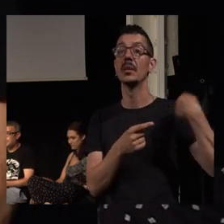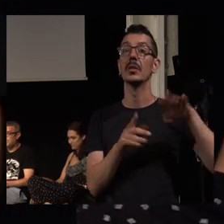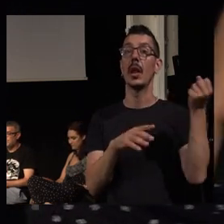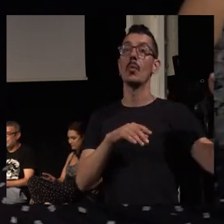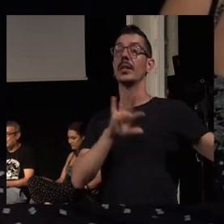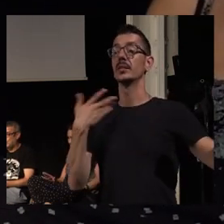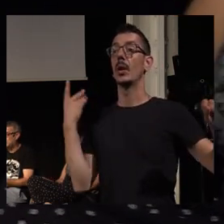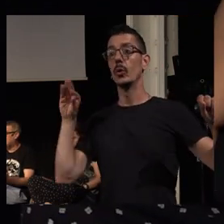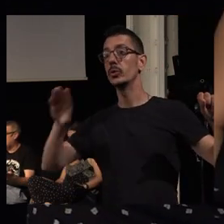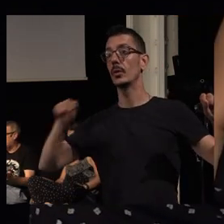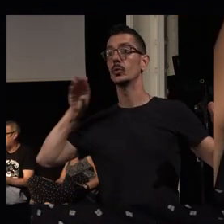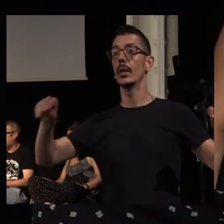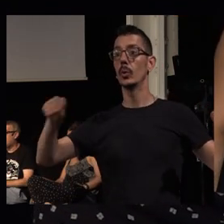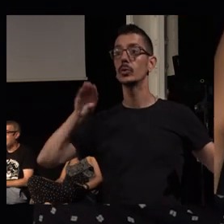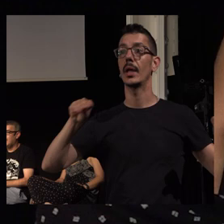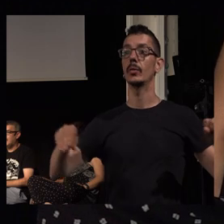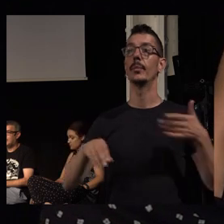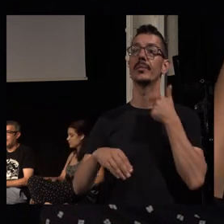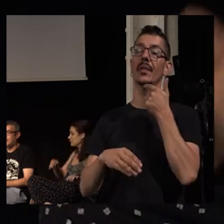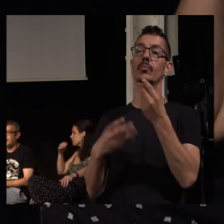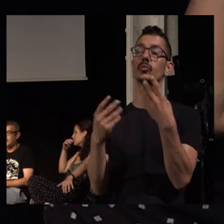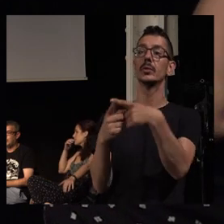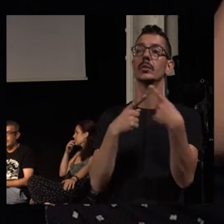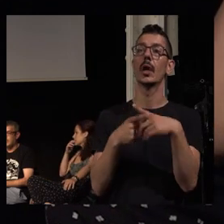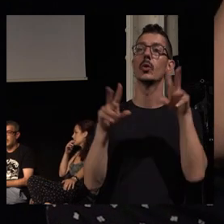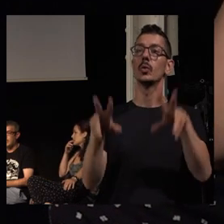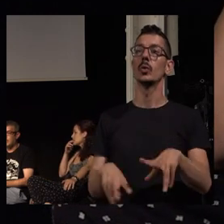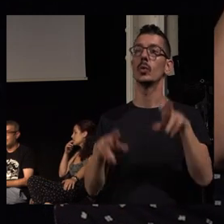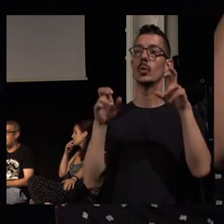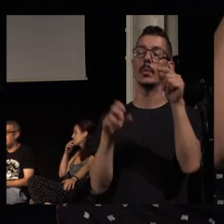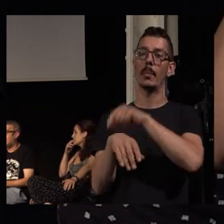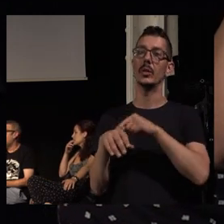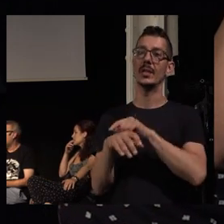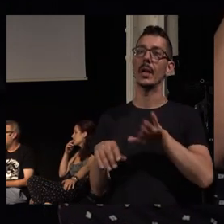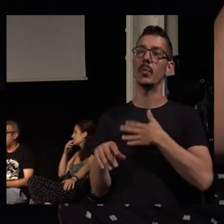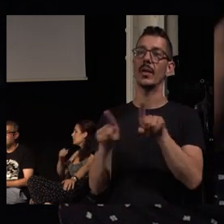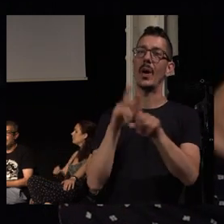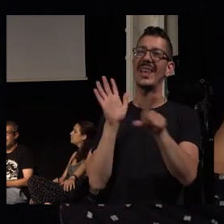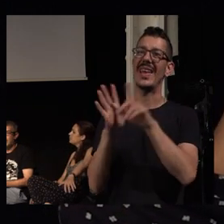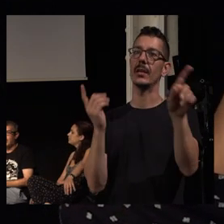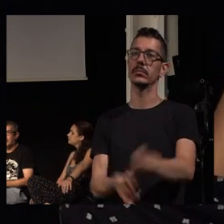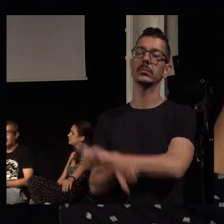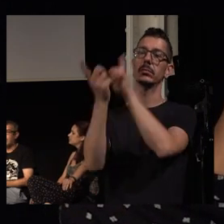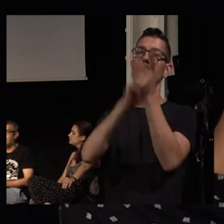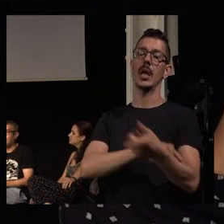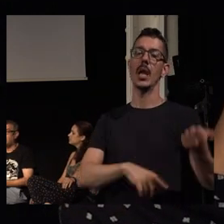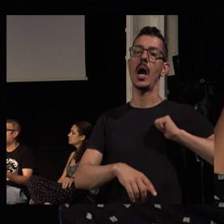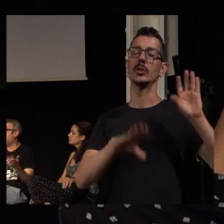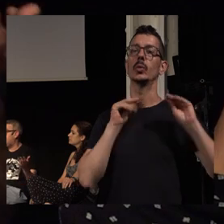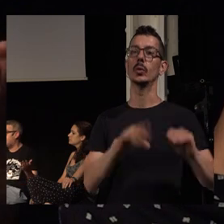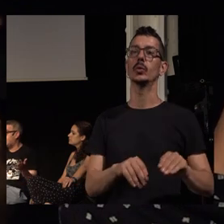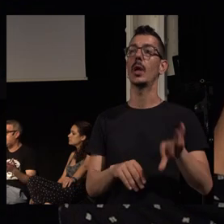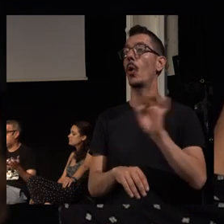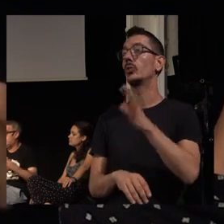las cosas que pueden hacer esta nueva política es subvertir la ley y utilizarla. Lo mismo con la ley de